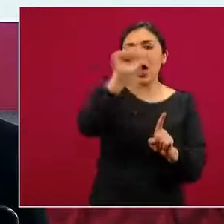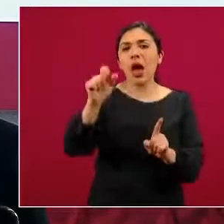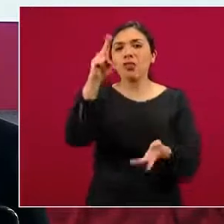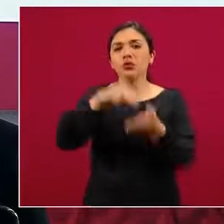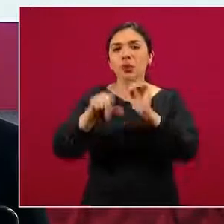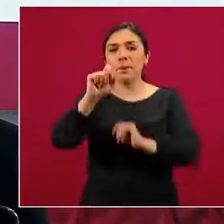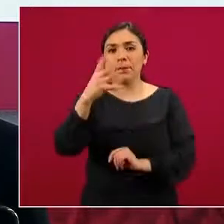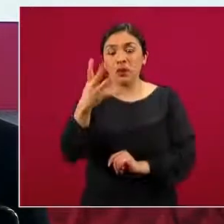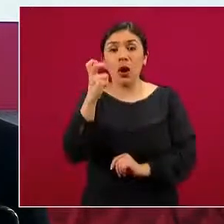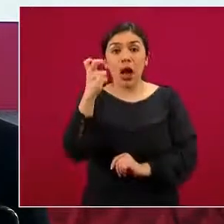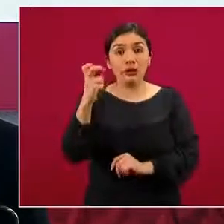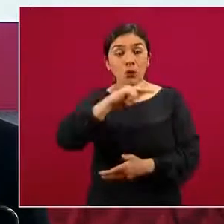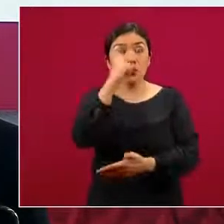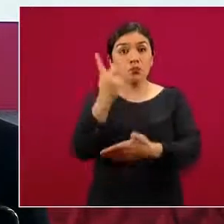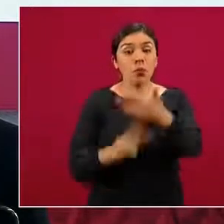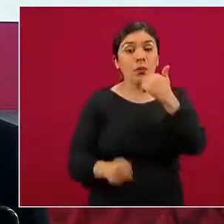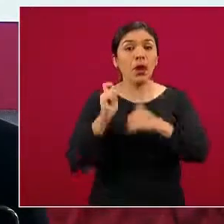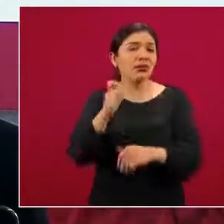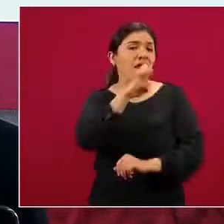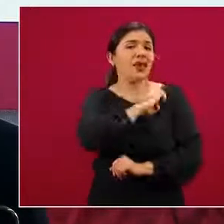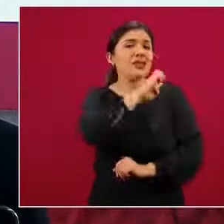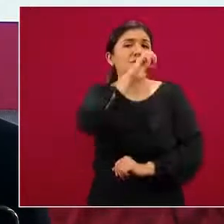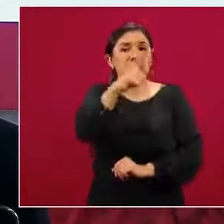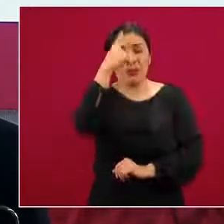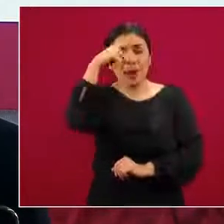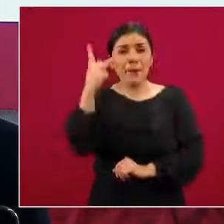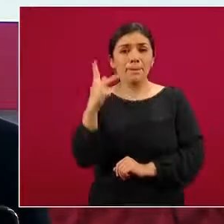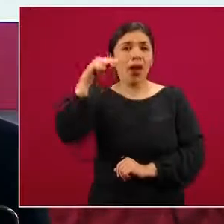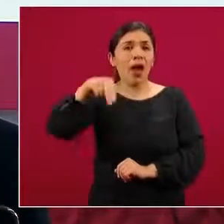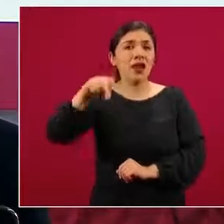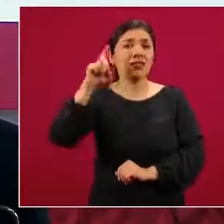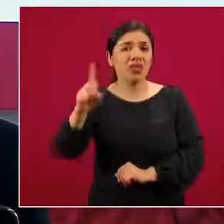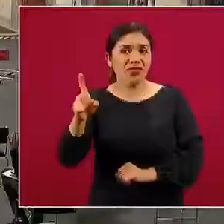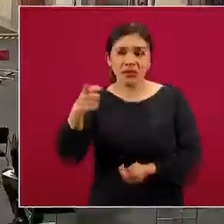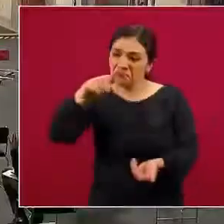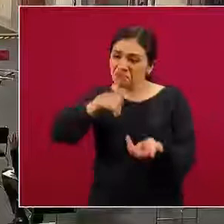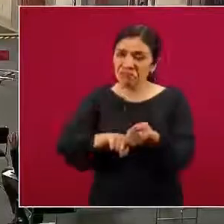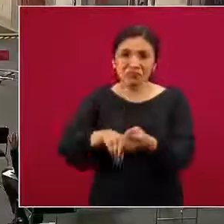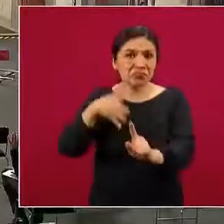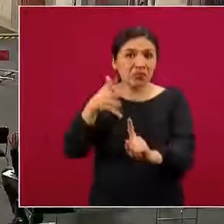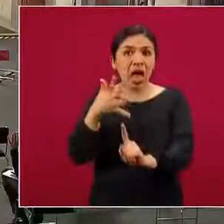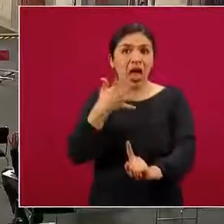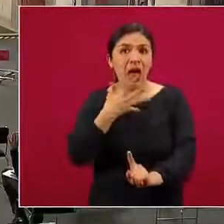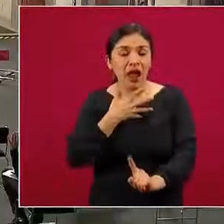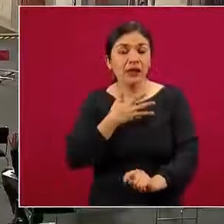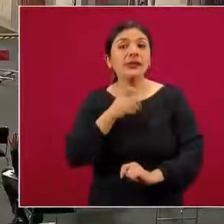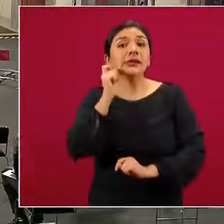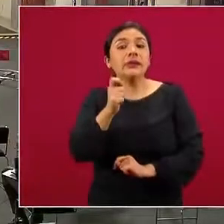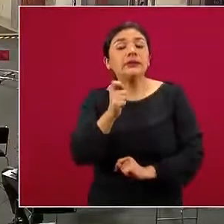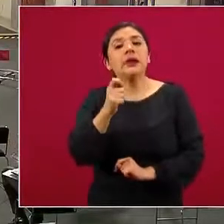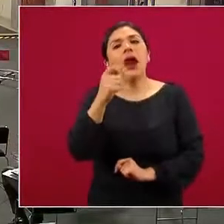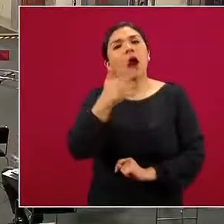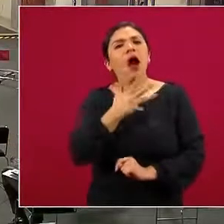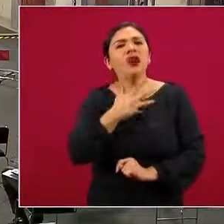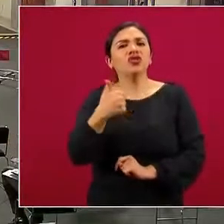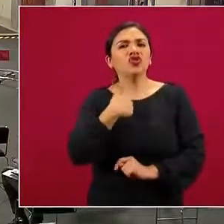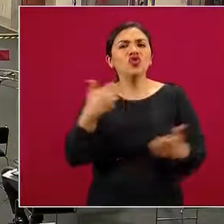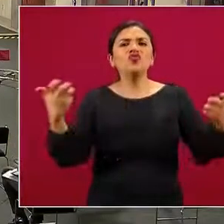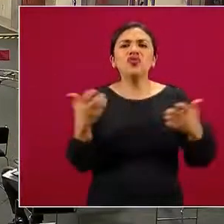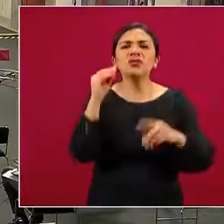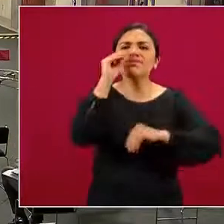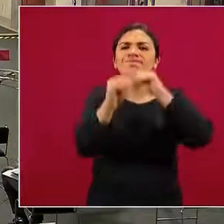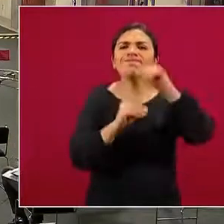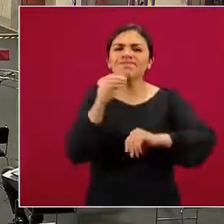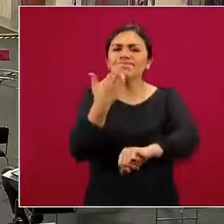2020-2024, que es un programa especial del Plan Nacional de Desarrollo, y donde hicimos